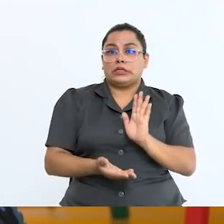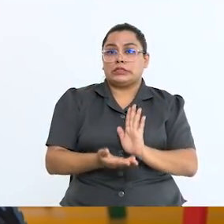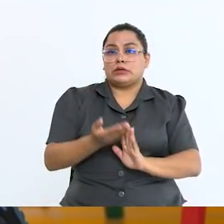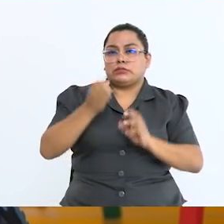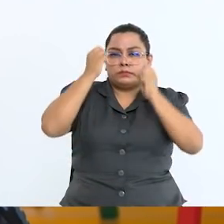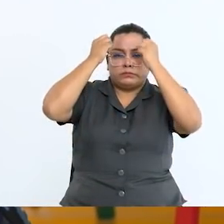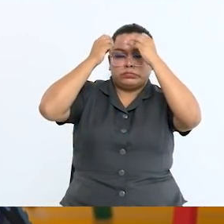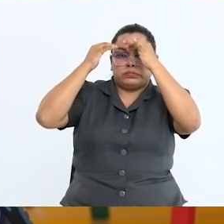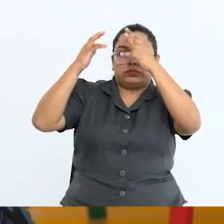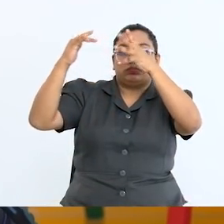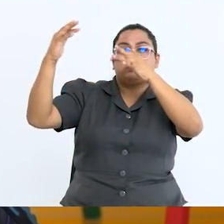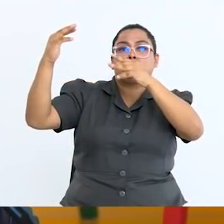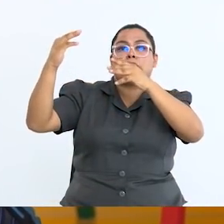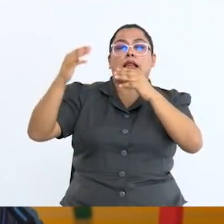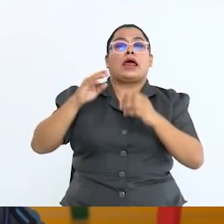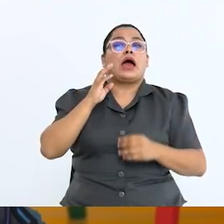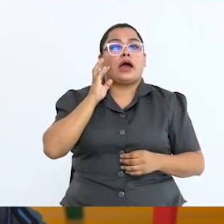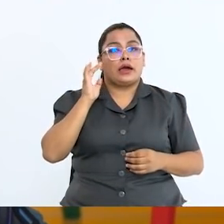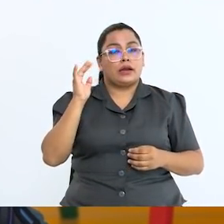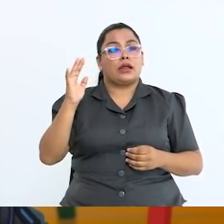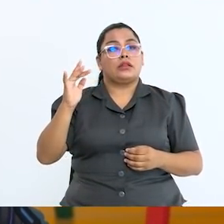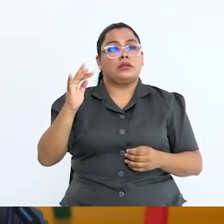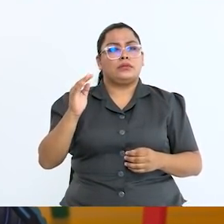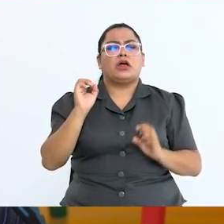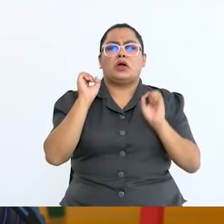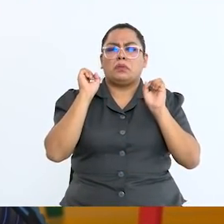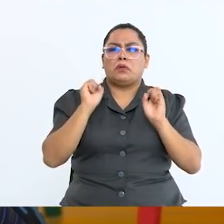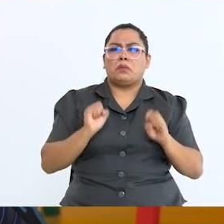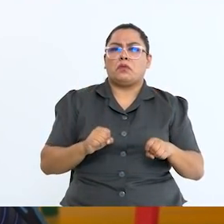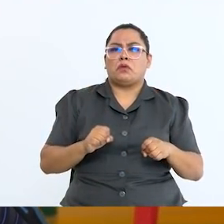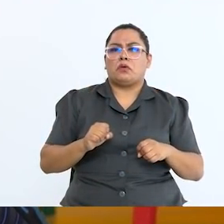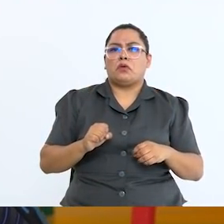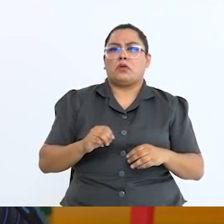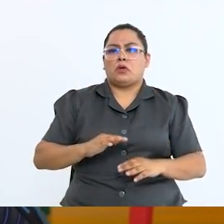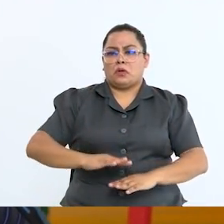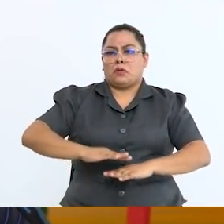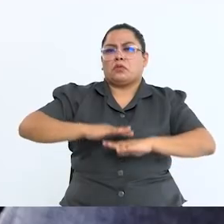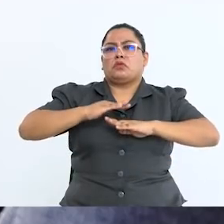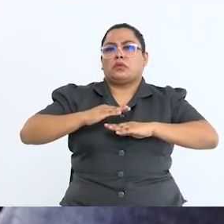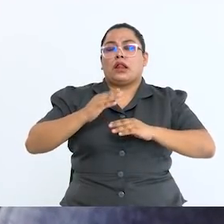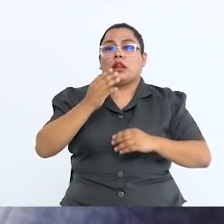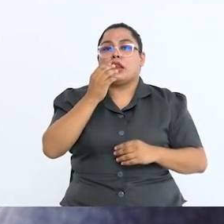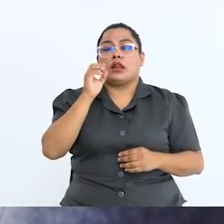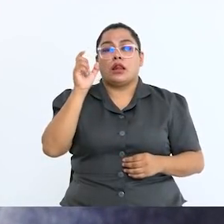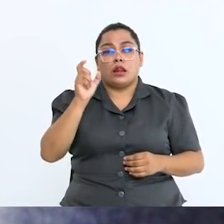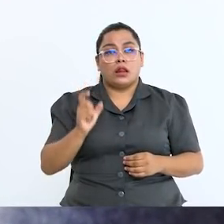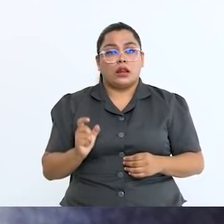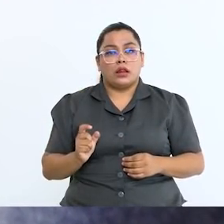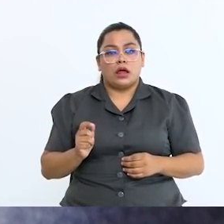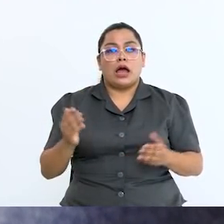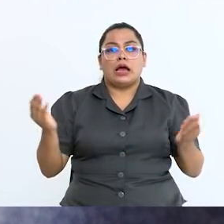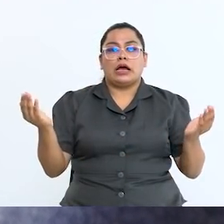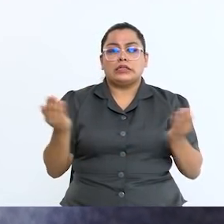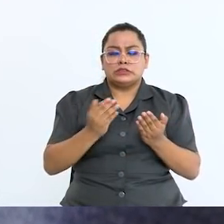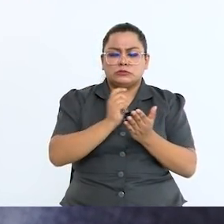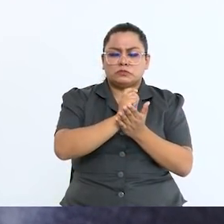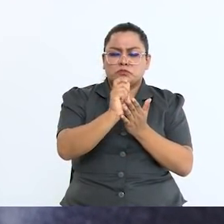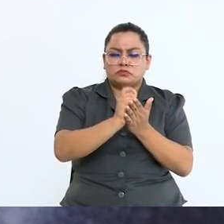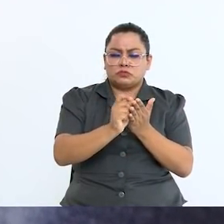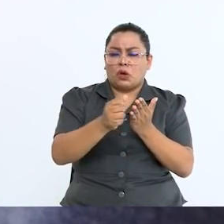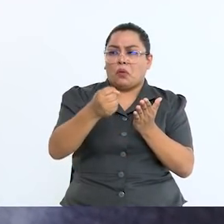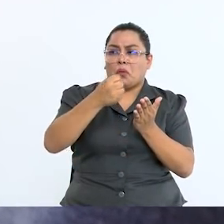para desarrollar la imaginación, la creatividad y para enriquecer el vocabulario. Producir